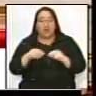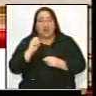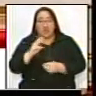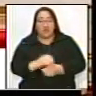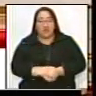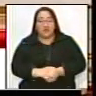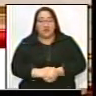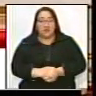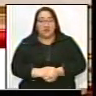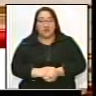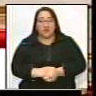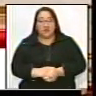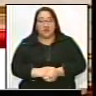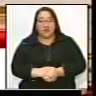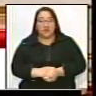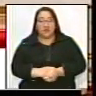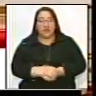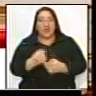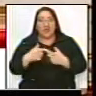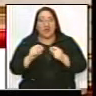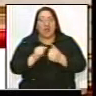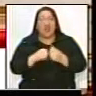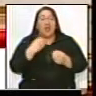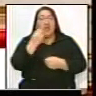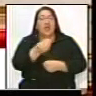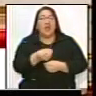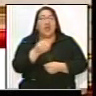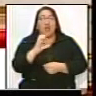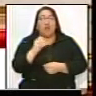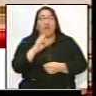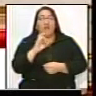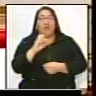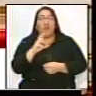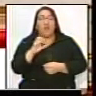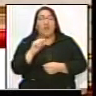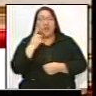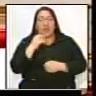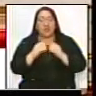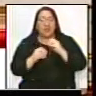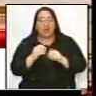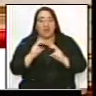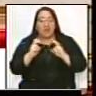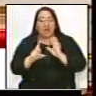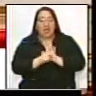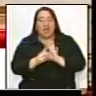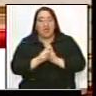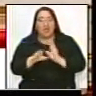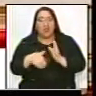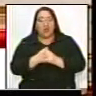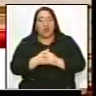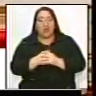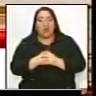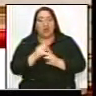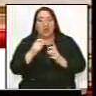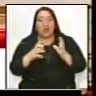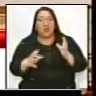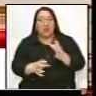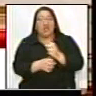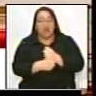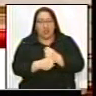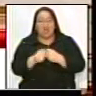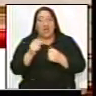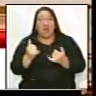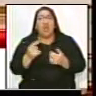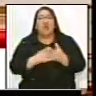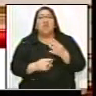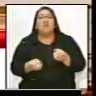siguiente: derívese los actuados a COFOPRE para el saneamiento físico legal de los posicionarios. Y ahora, ¿qué